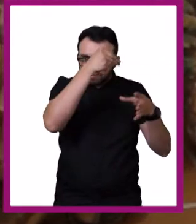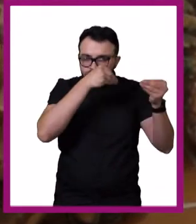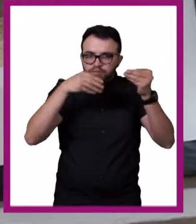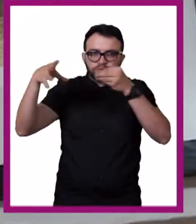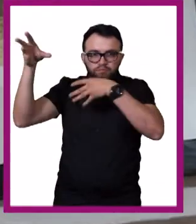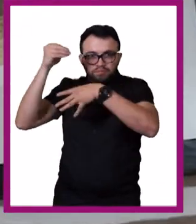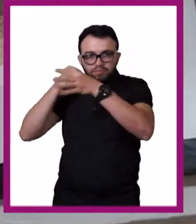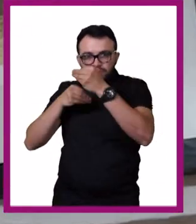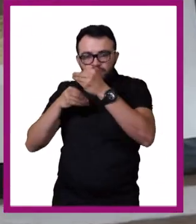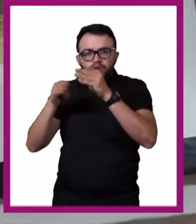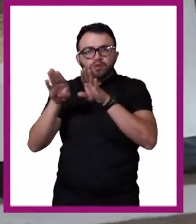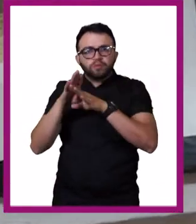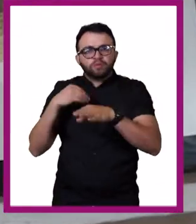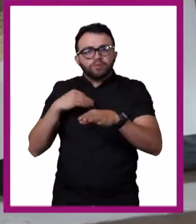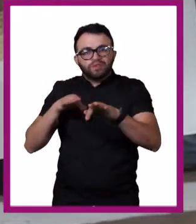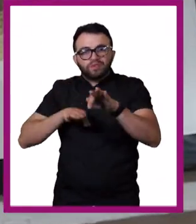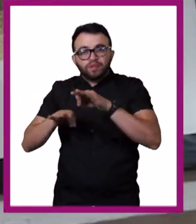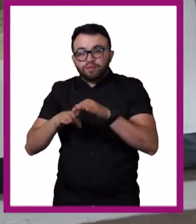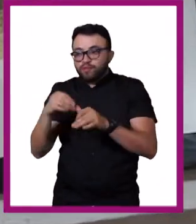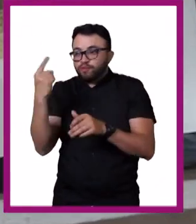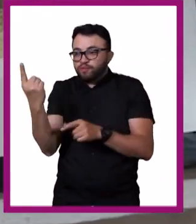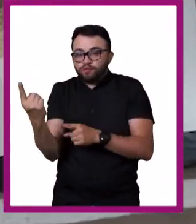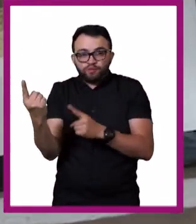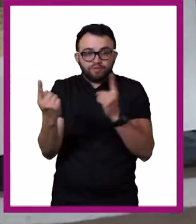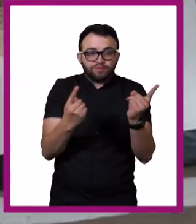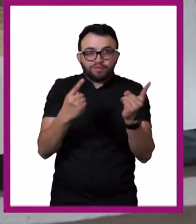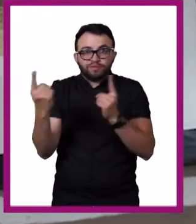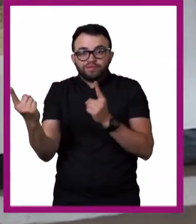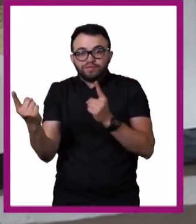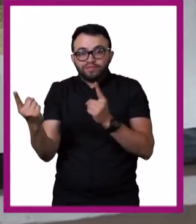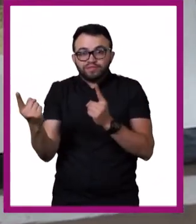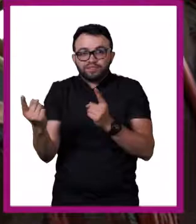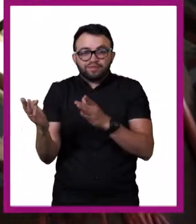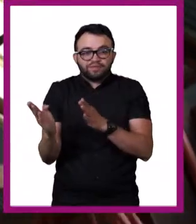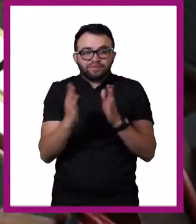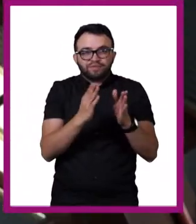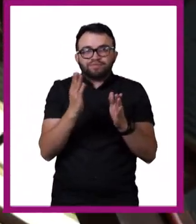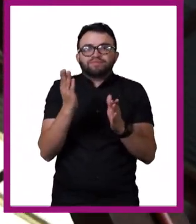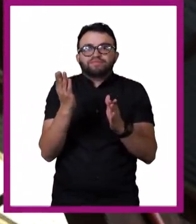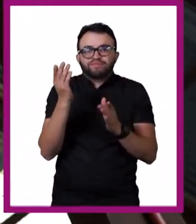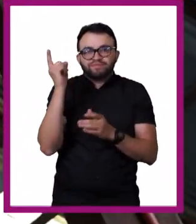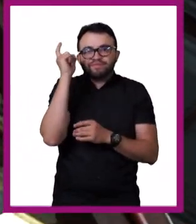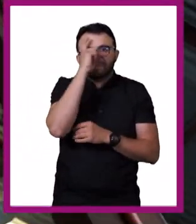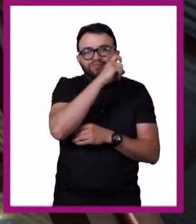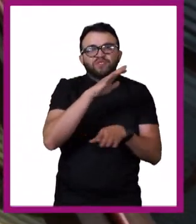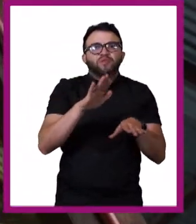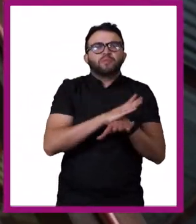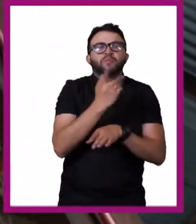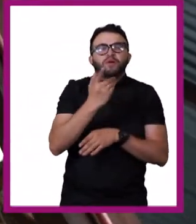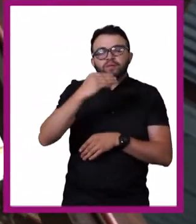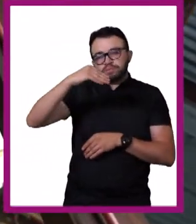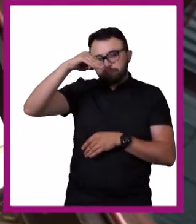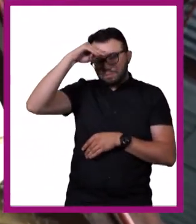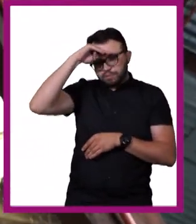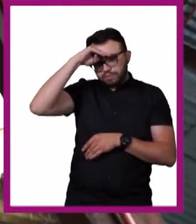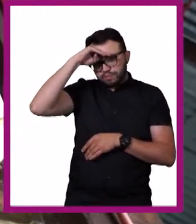trabajar o pasar de una técnica a otra es complicado, porque piensa que si